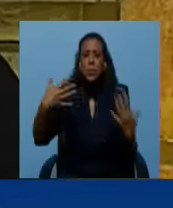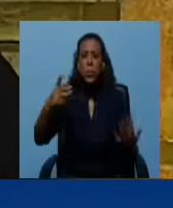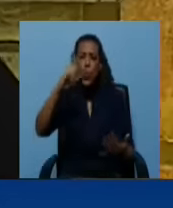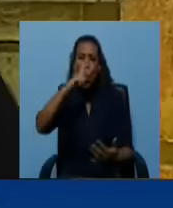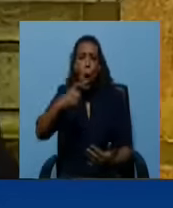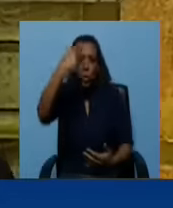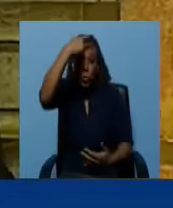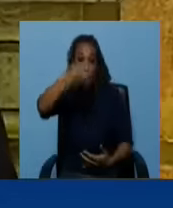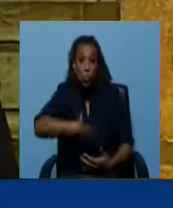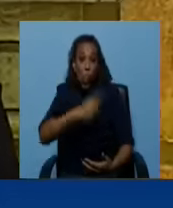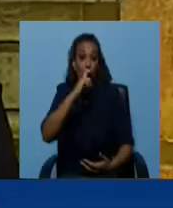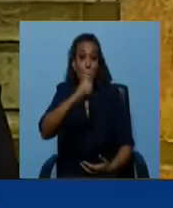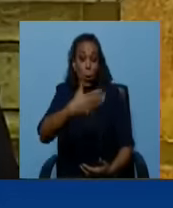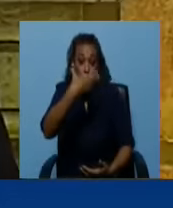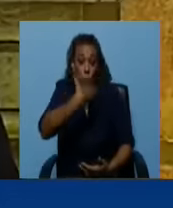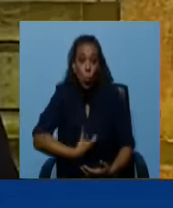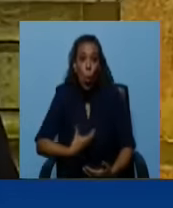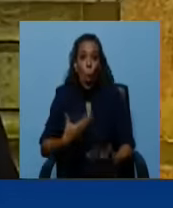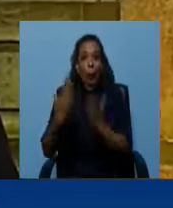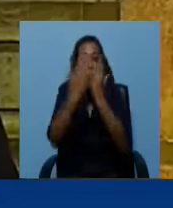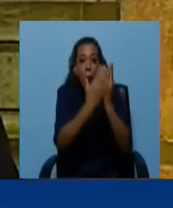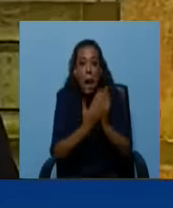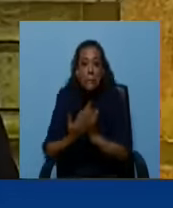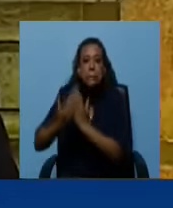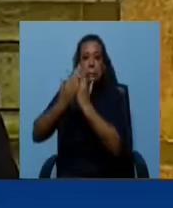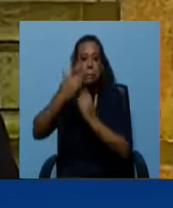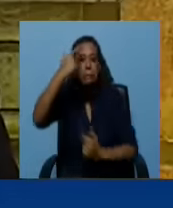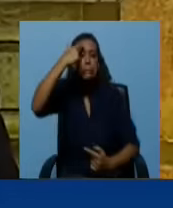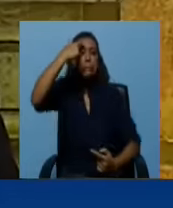me tocó estudiar